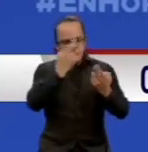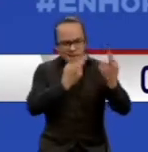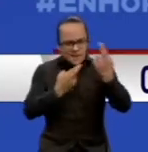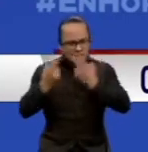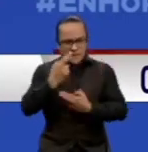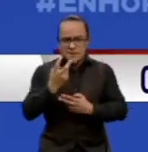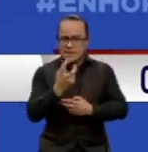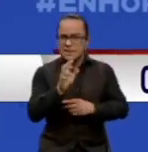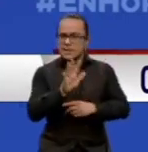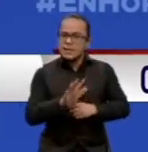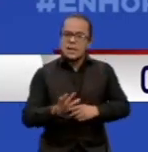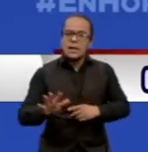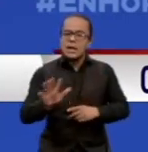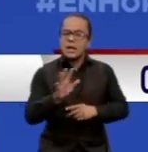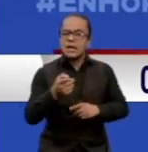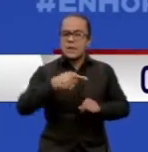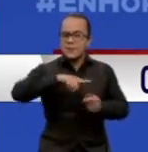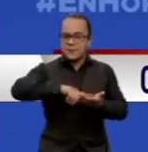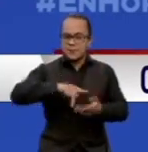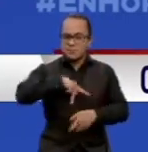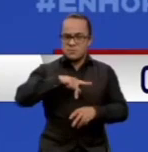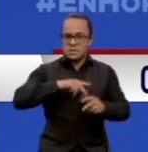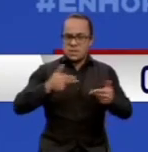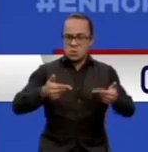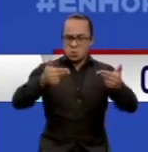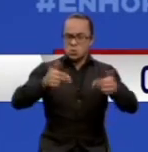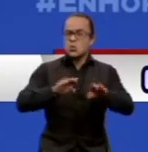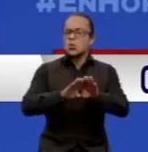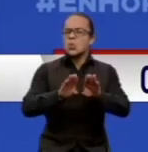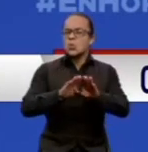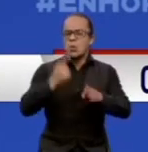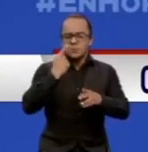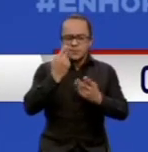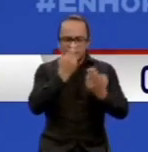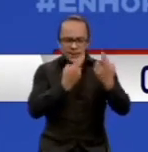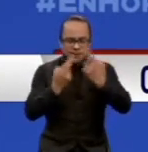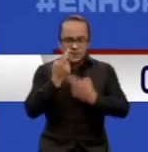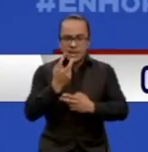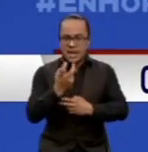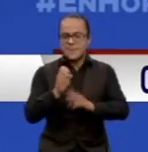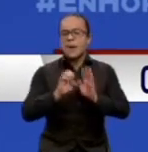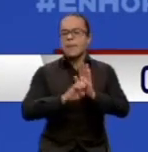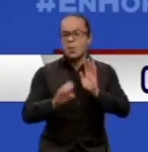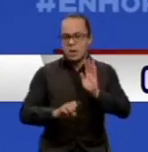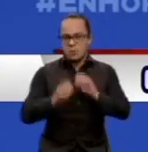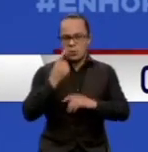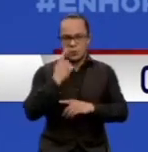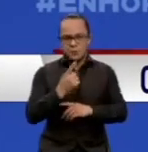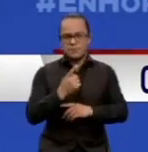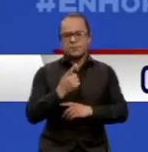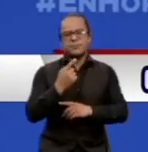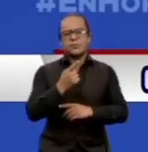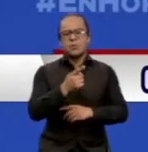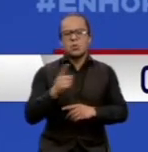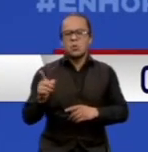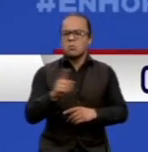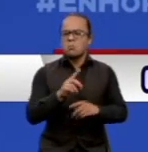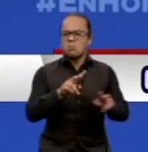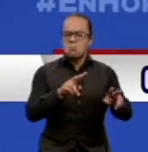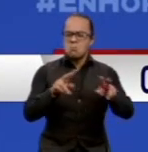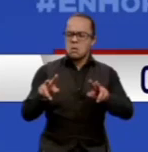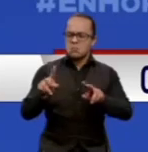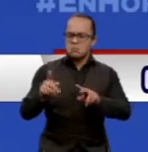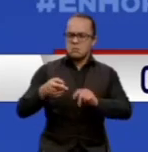esa enfermedad dentro de mi negocio? Bueno, cuando, por ejemplo, tú notas que en tu empresa o en